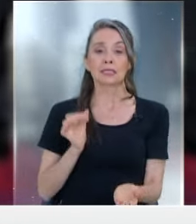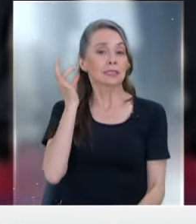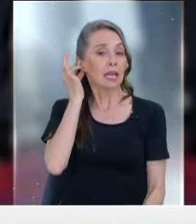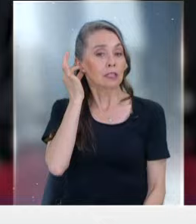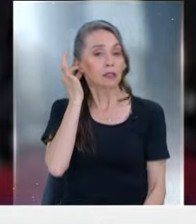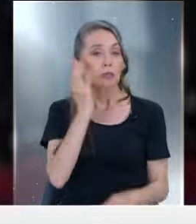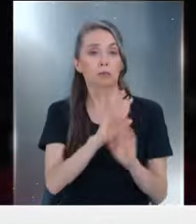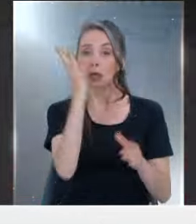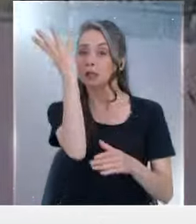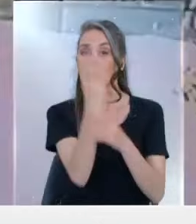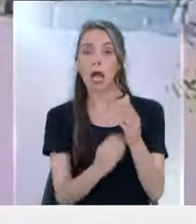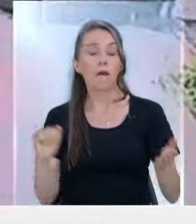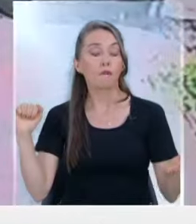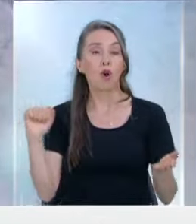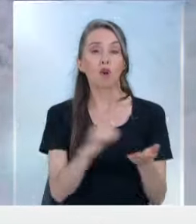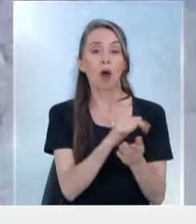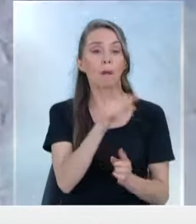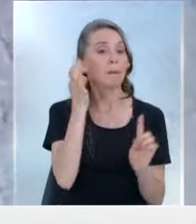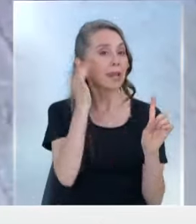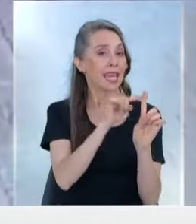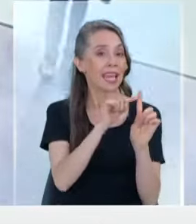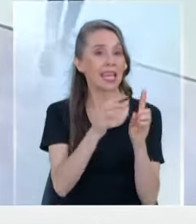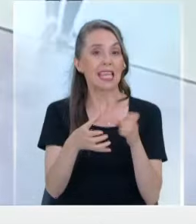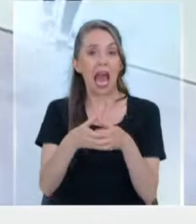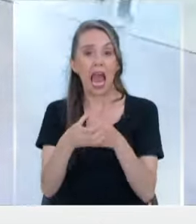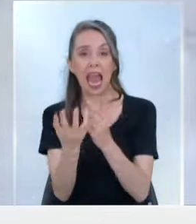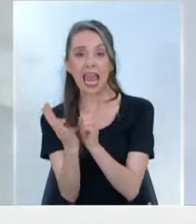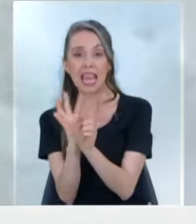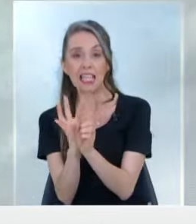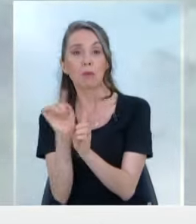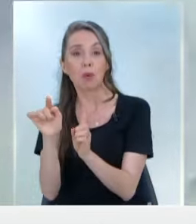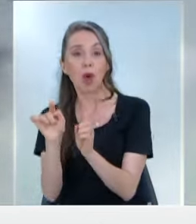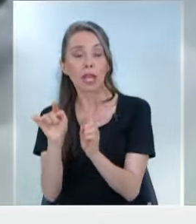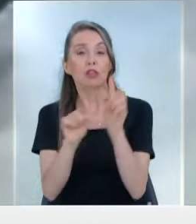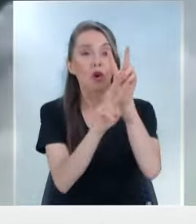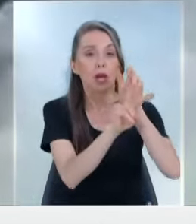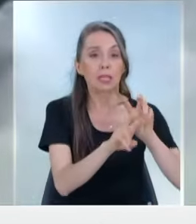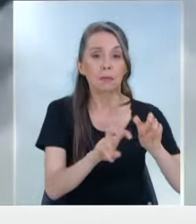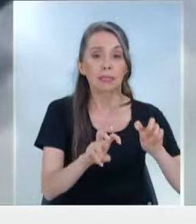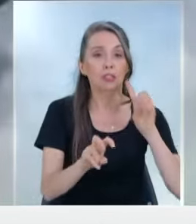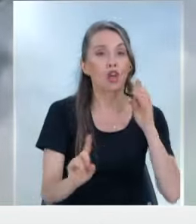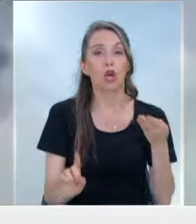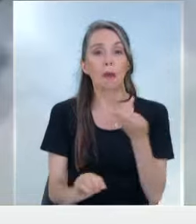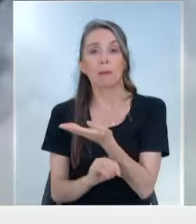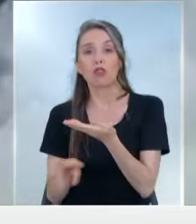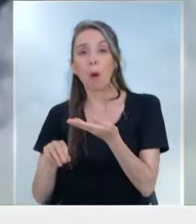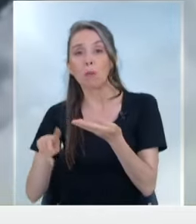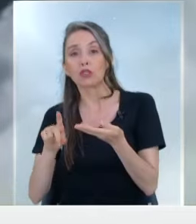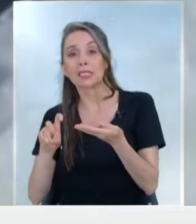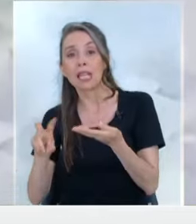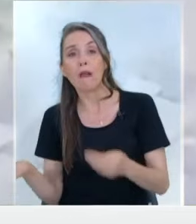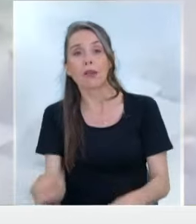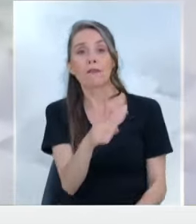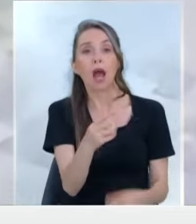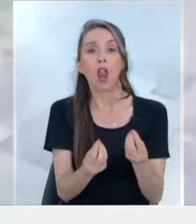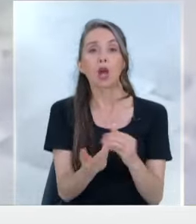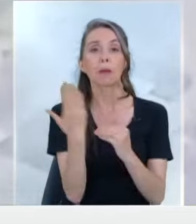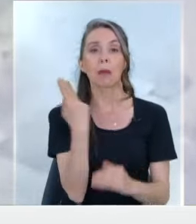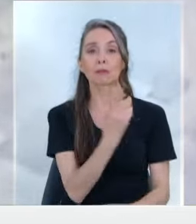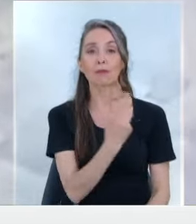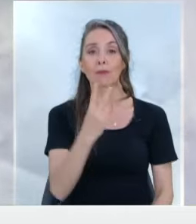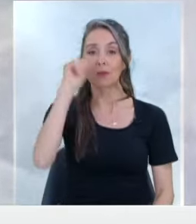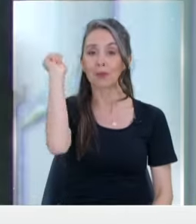de golpe. La razón, ella y su equipo fueron quienes investigaron a petición de Monsalve lo ocurrido ese 22